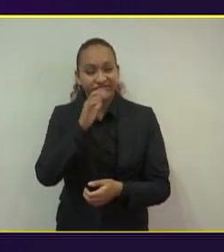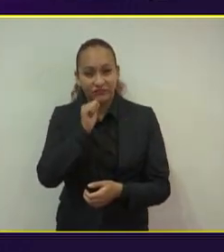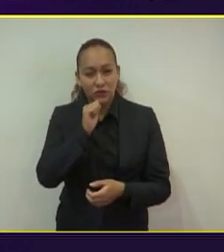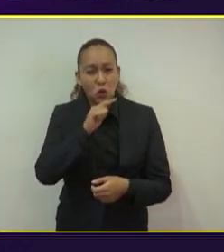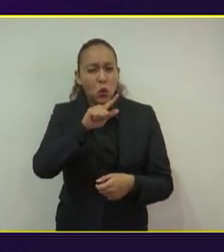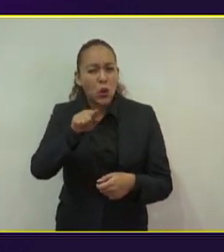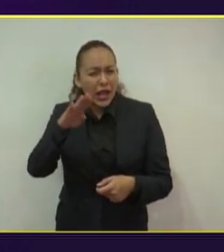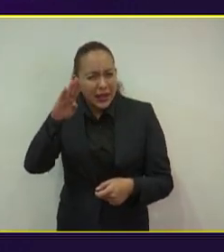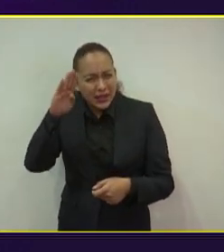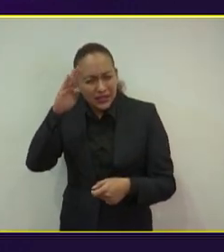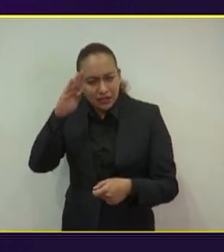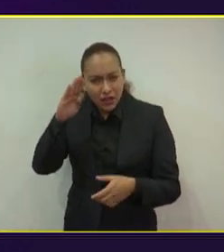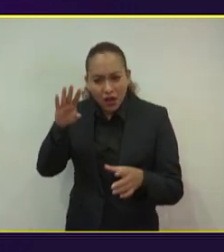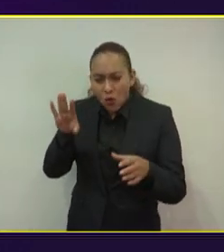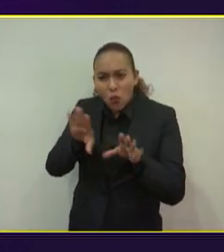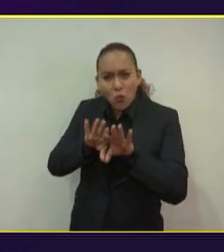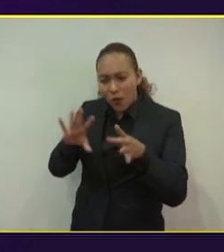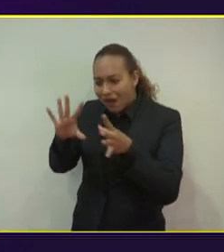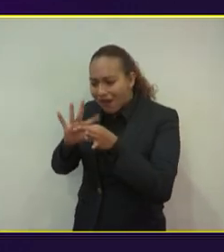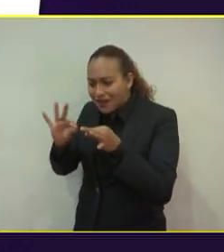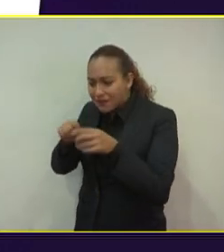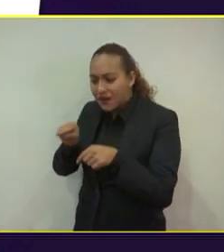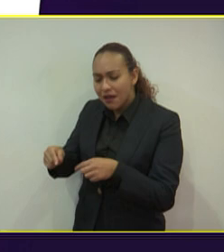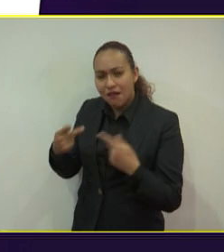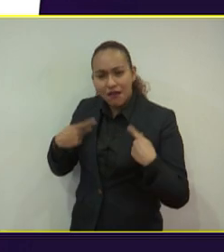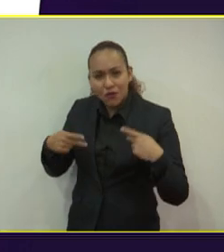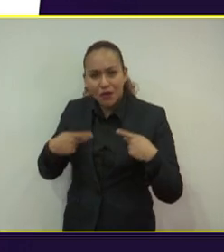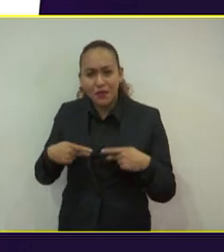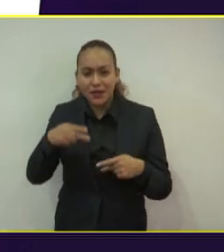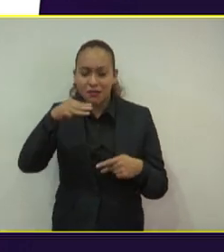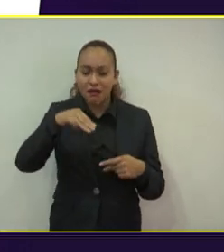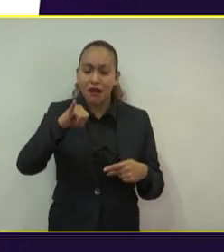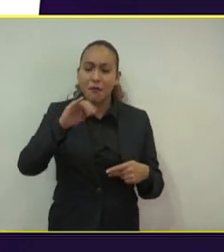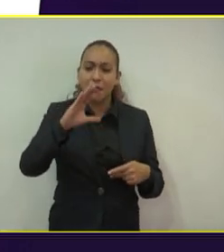Imagina qué posibilidades hay de explicarle qué es un microorganismo a un niño.